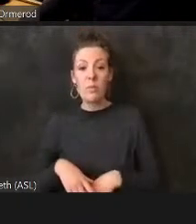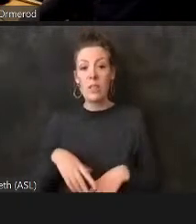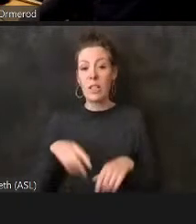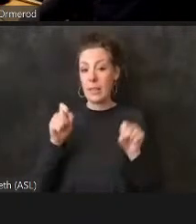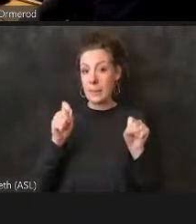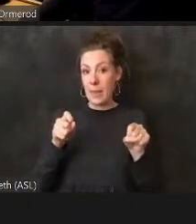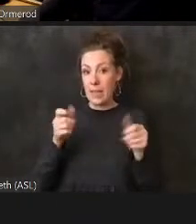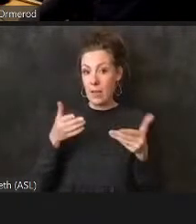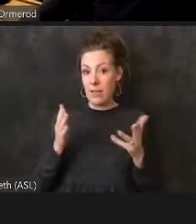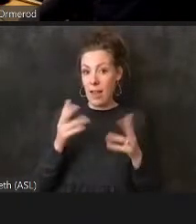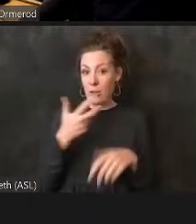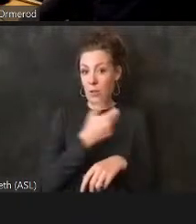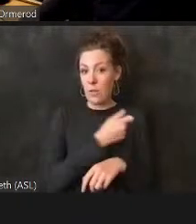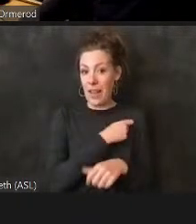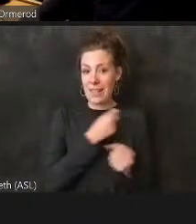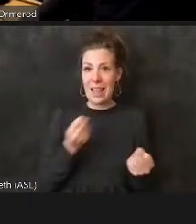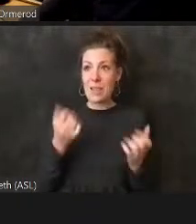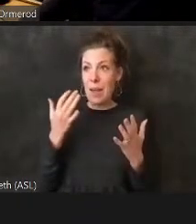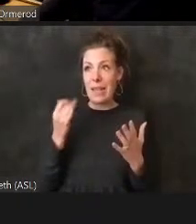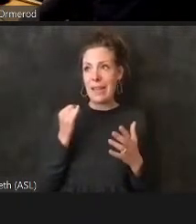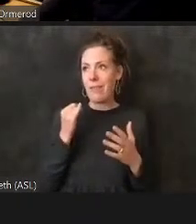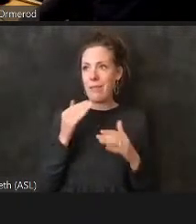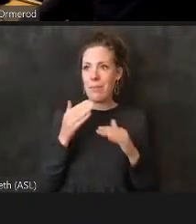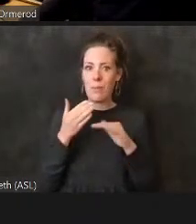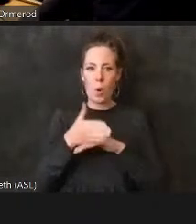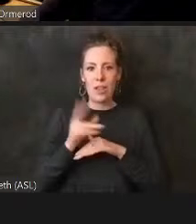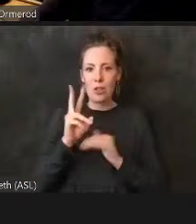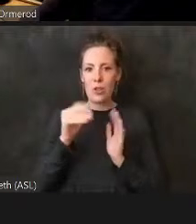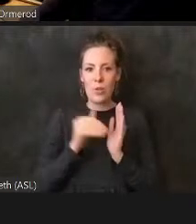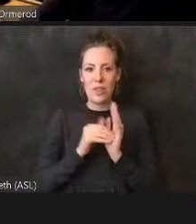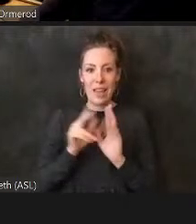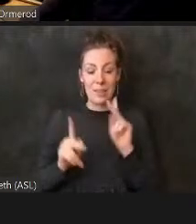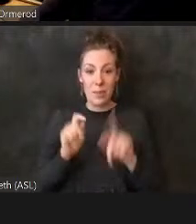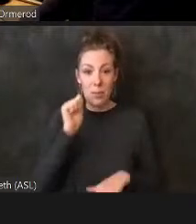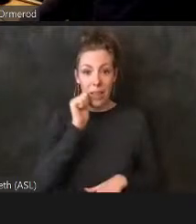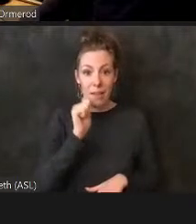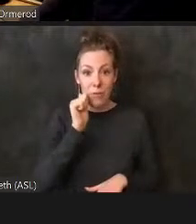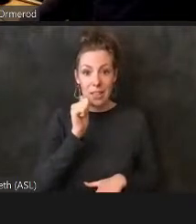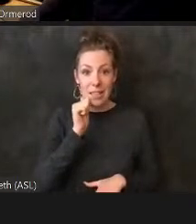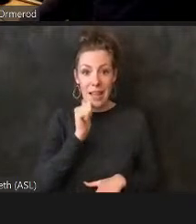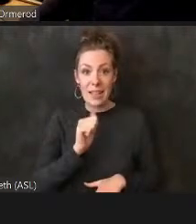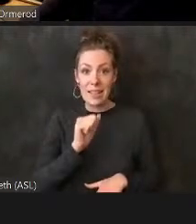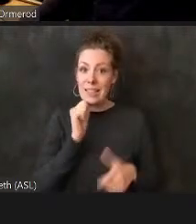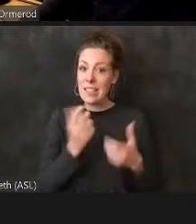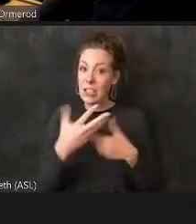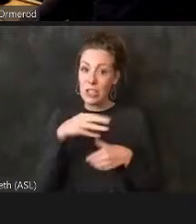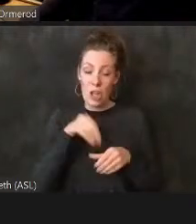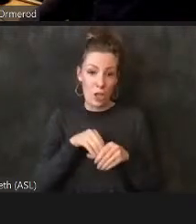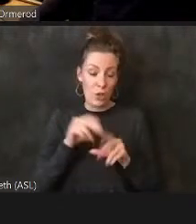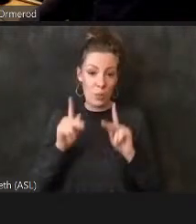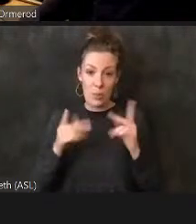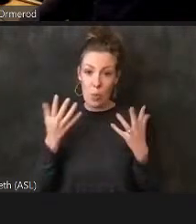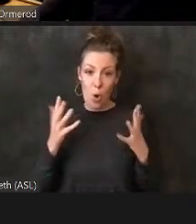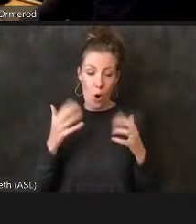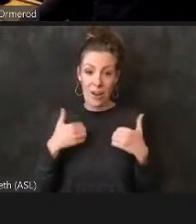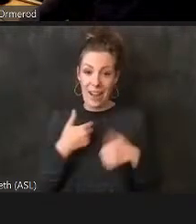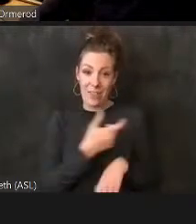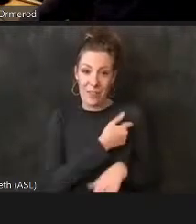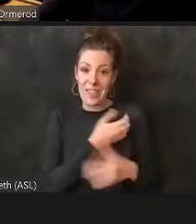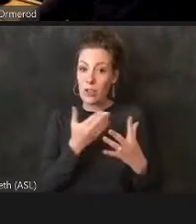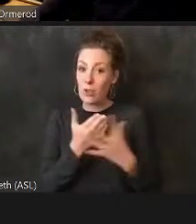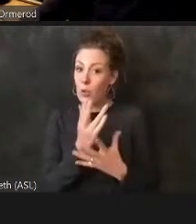Estamos tratando de construir una capacidad de que ojalá estemos vacunando a 2,000 personas por